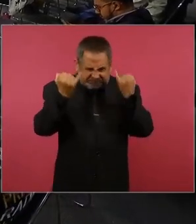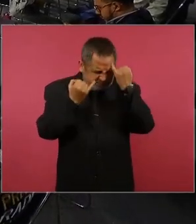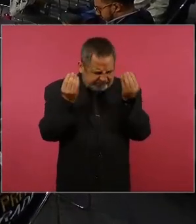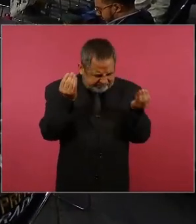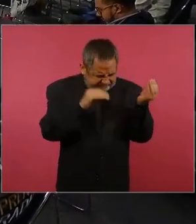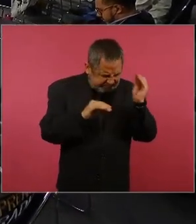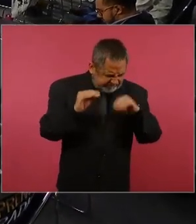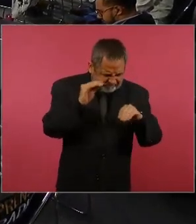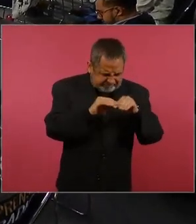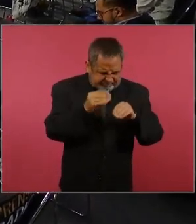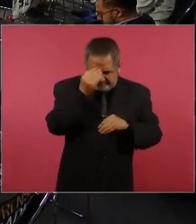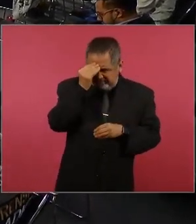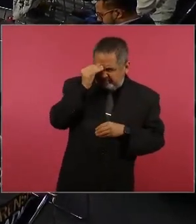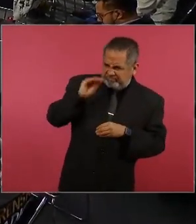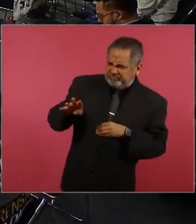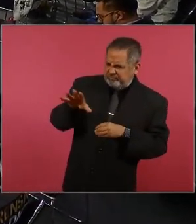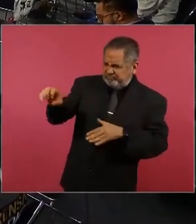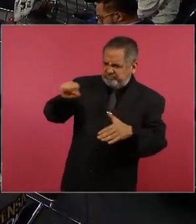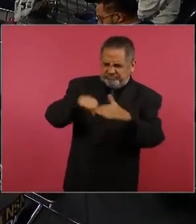no